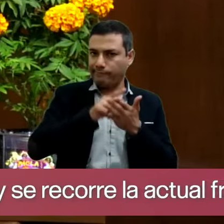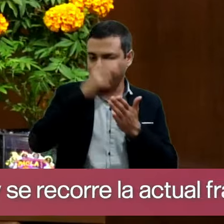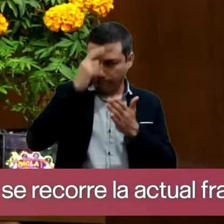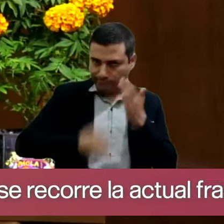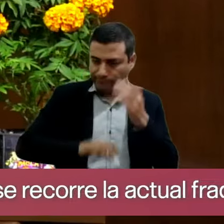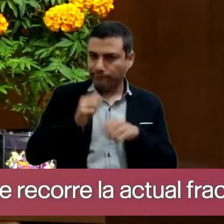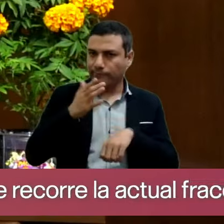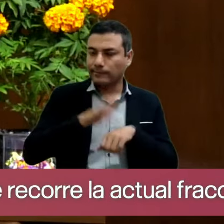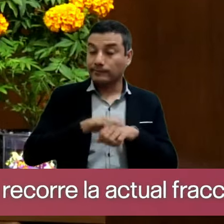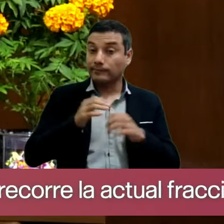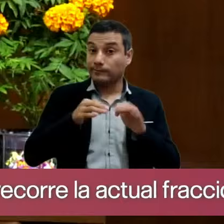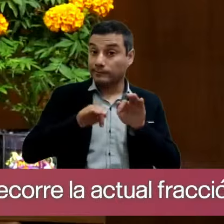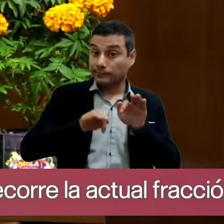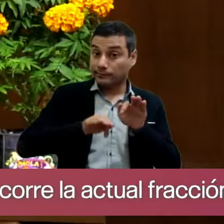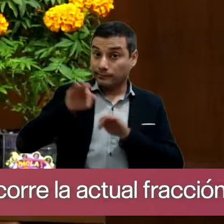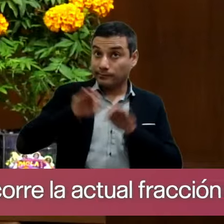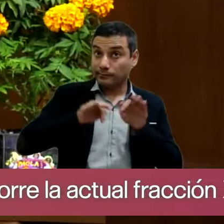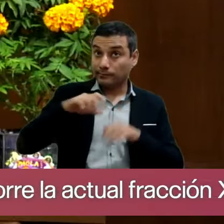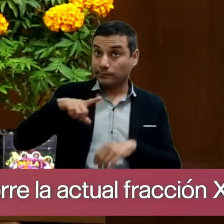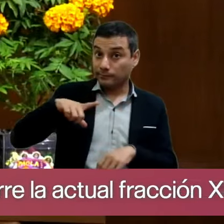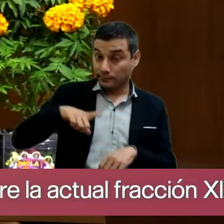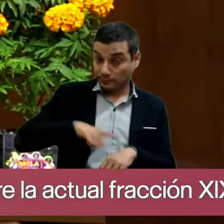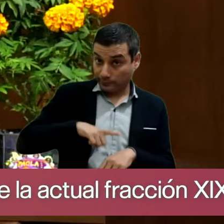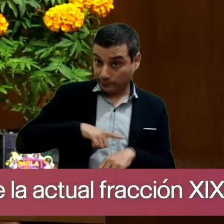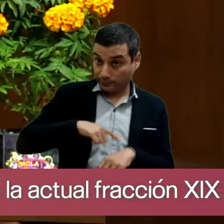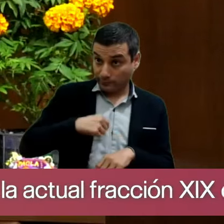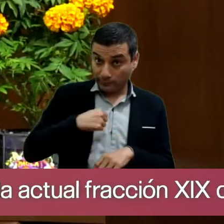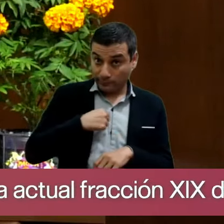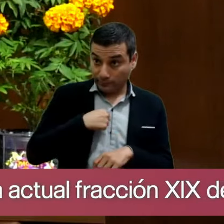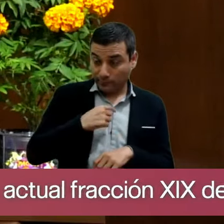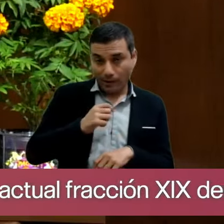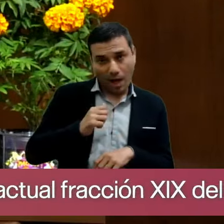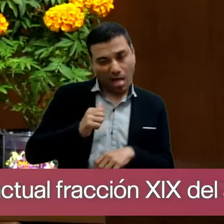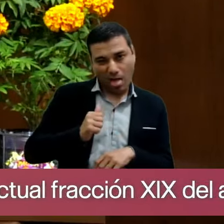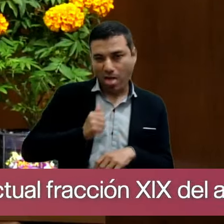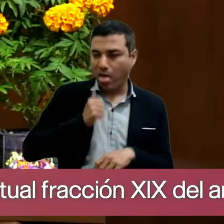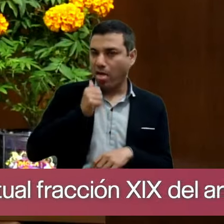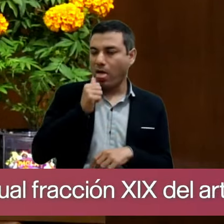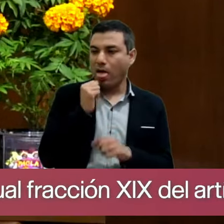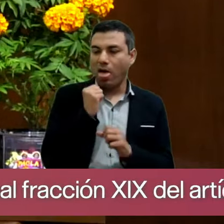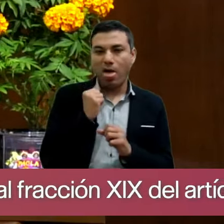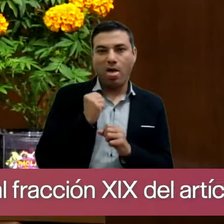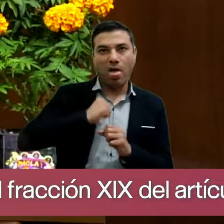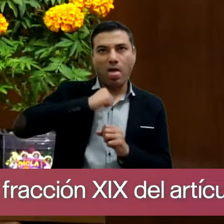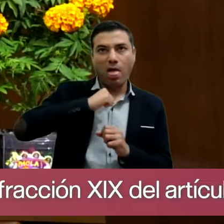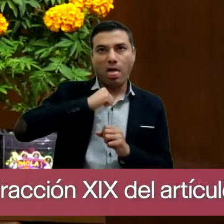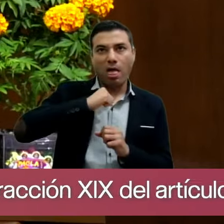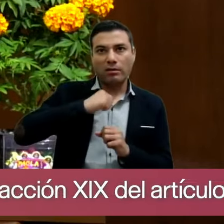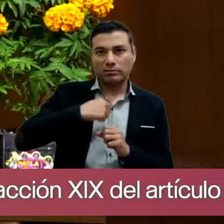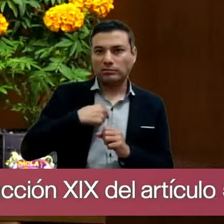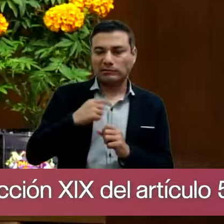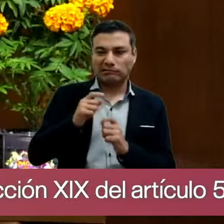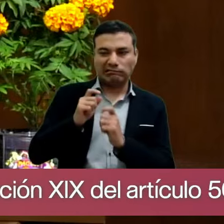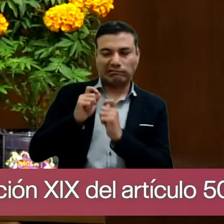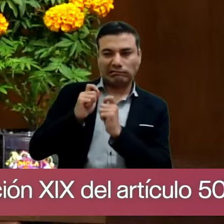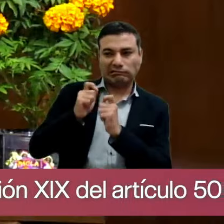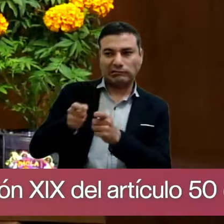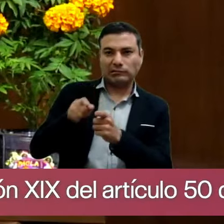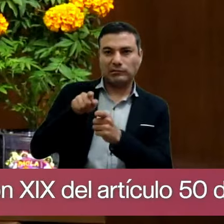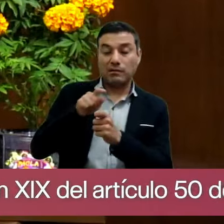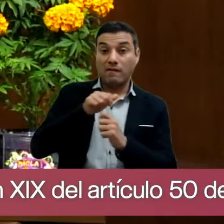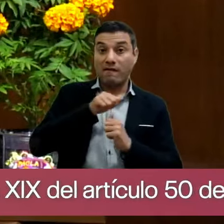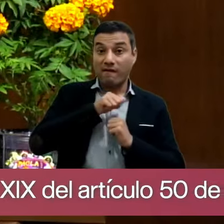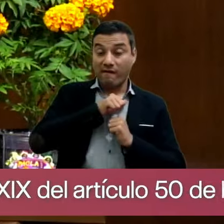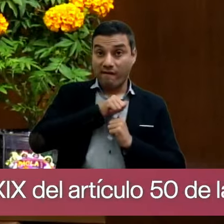servidores públicos que, valiéndose de sus atribuciones o facultades, directa o indirectamente,